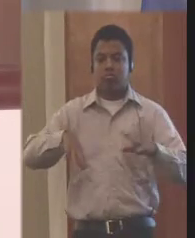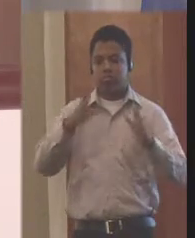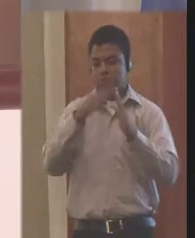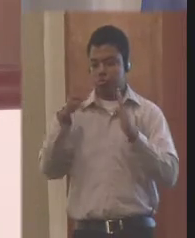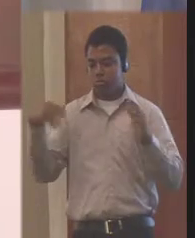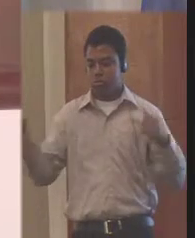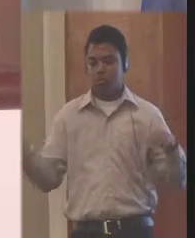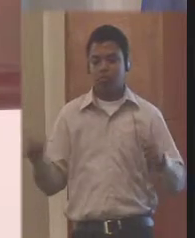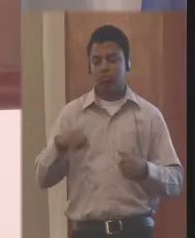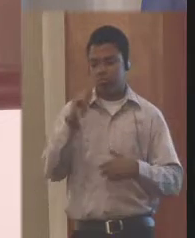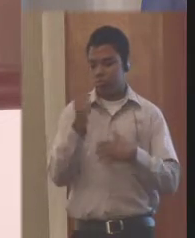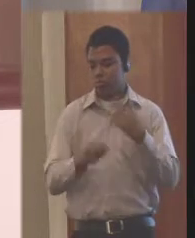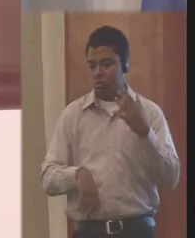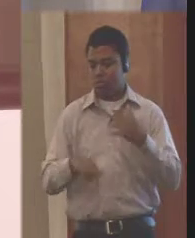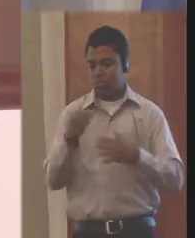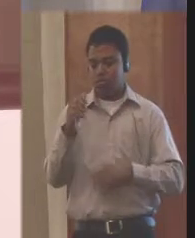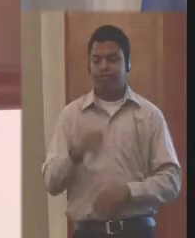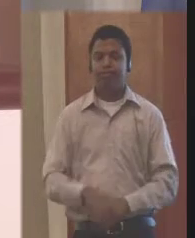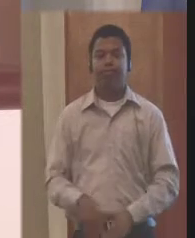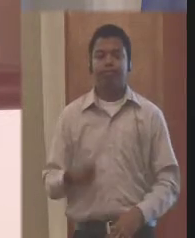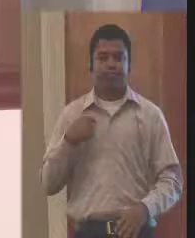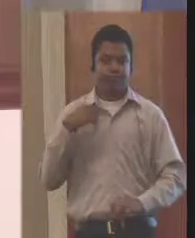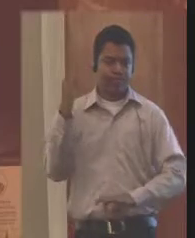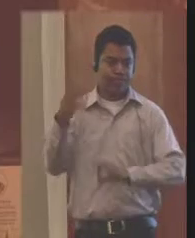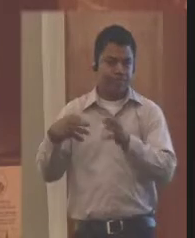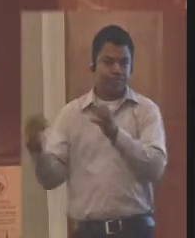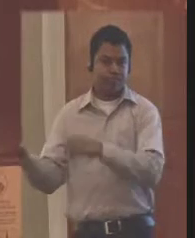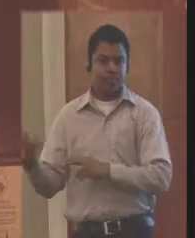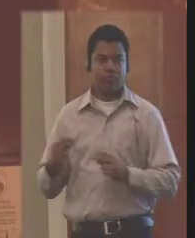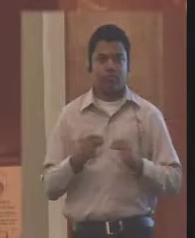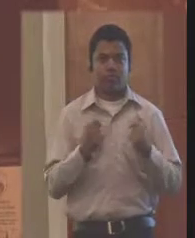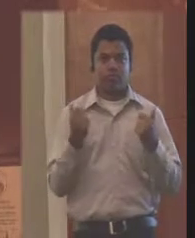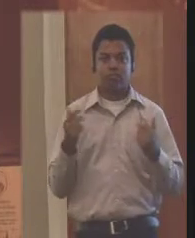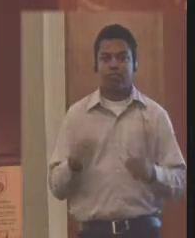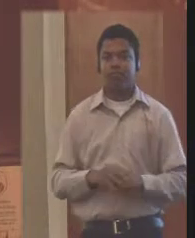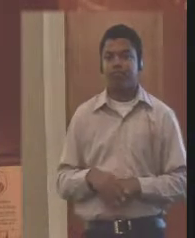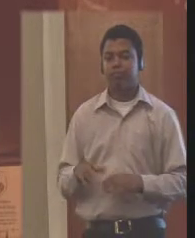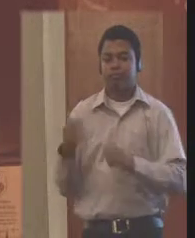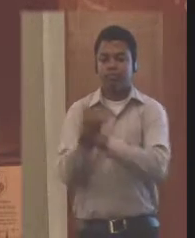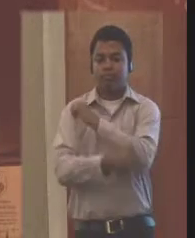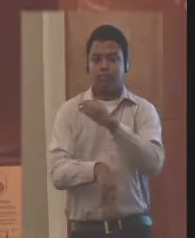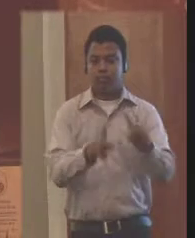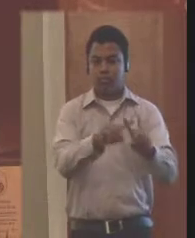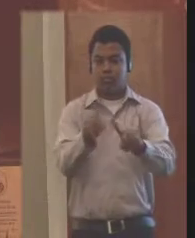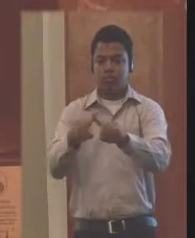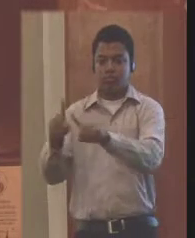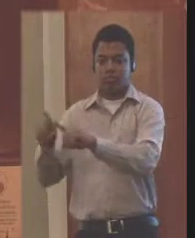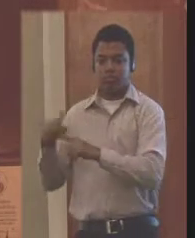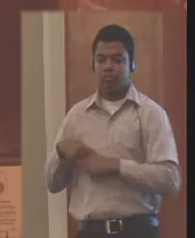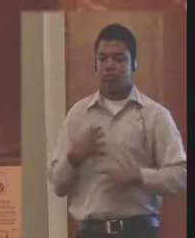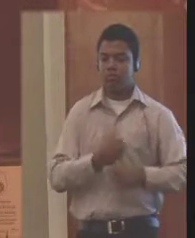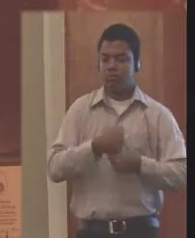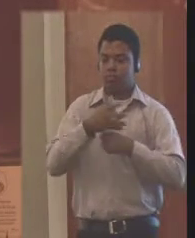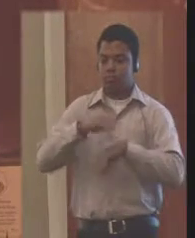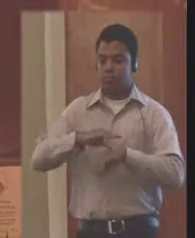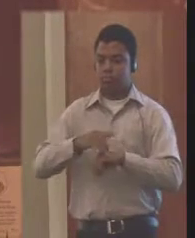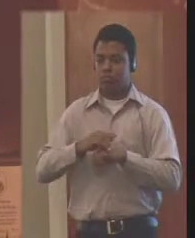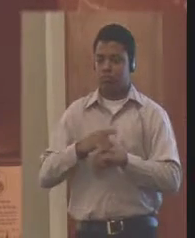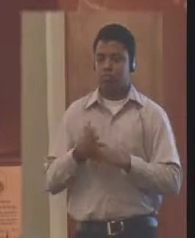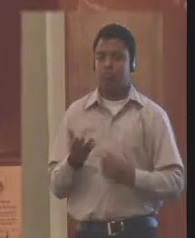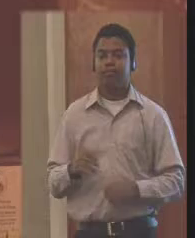algunos de los casos de países que están asegurando sus riesgos con Swiss Re. Podemos ver, por ejemplo, en